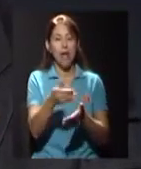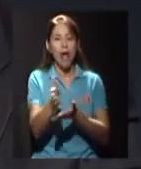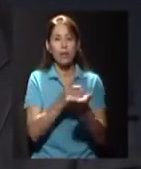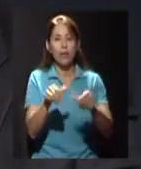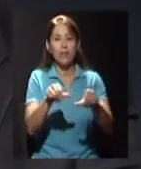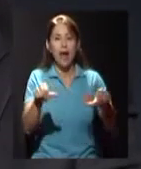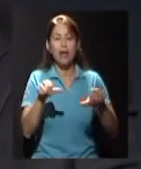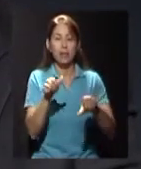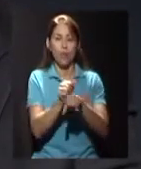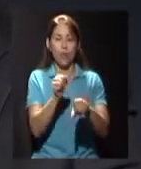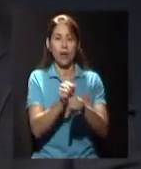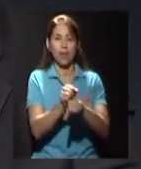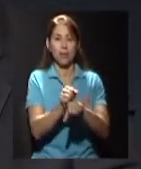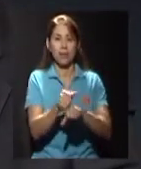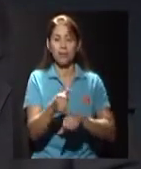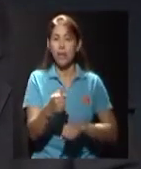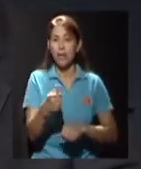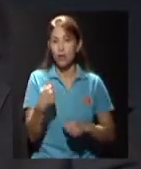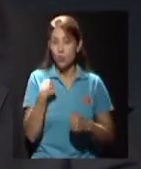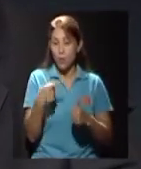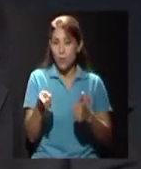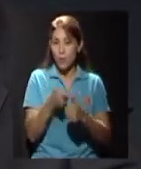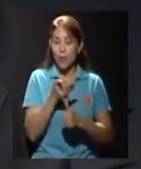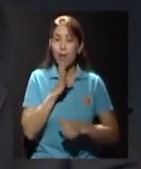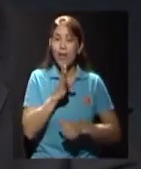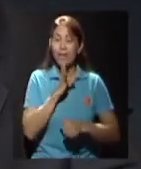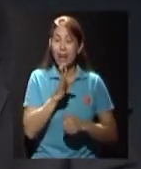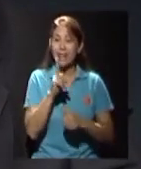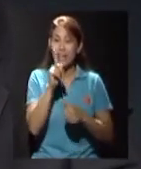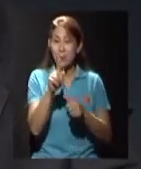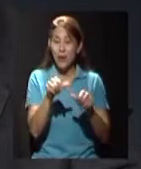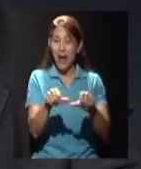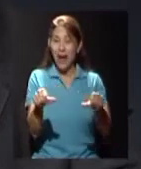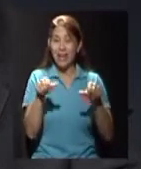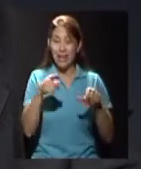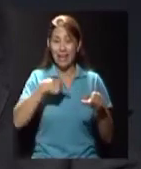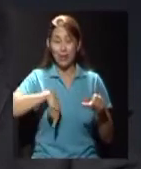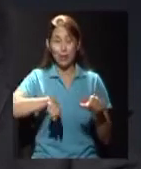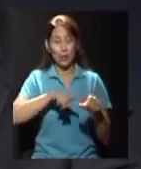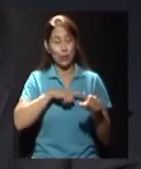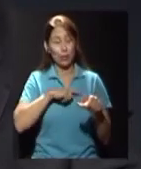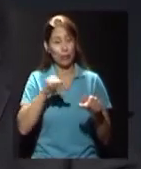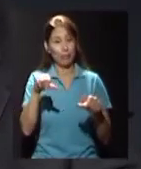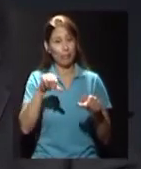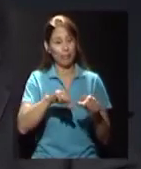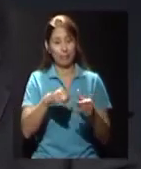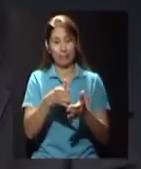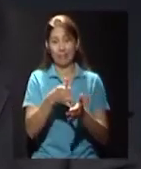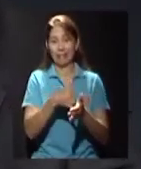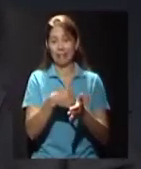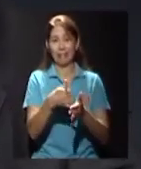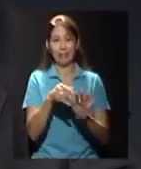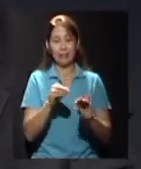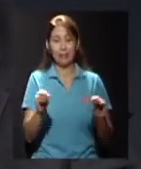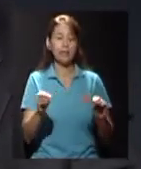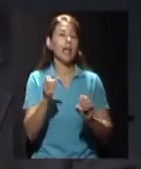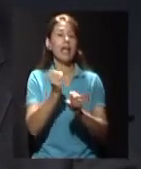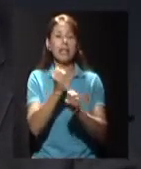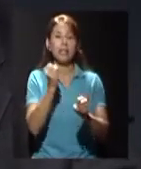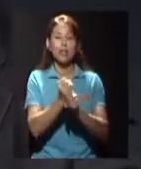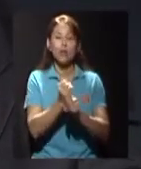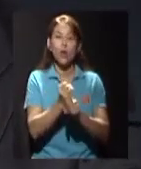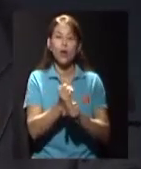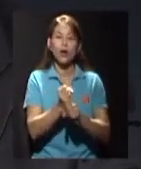hablar primero de la que salimos realmente más mal que fue la gestión integral de los